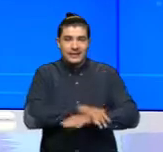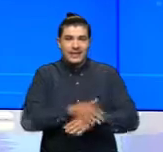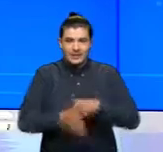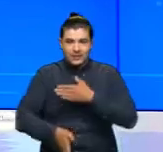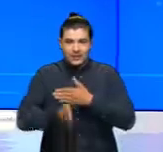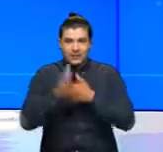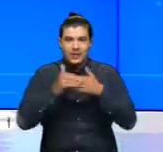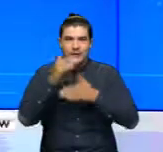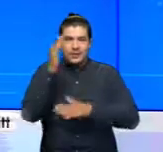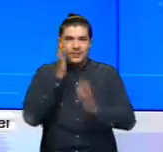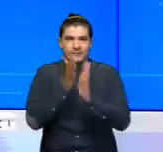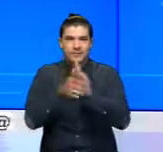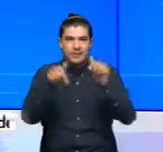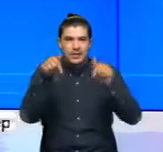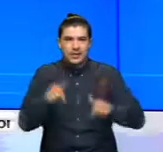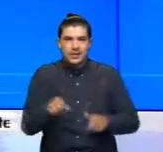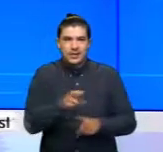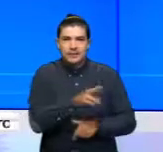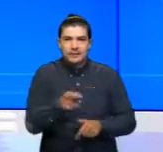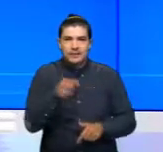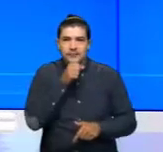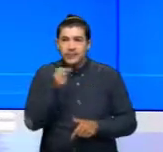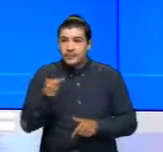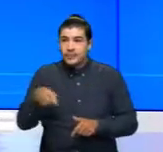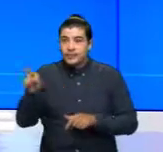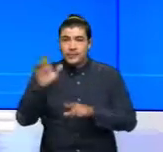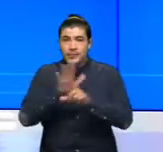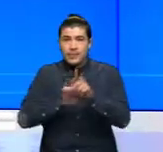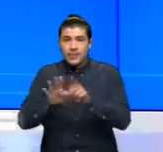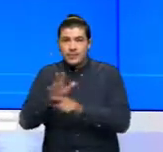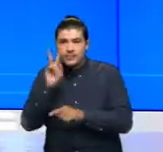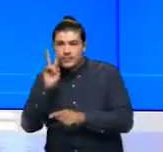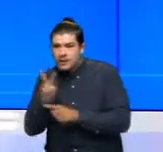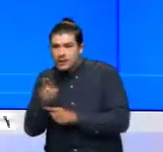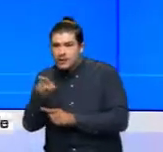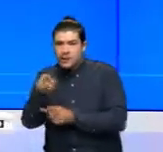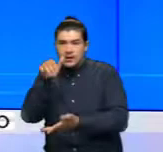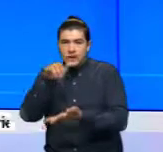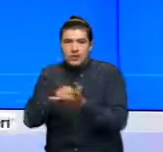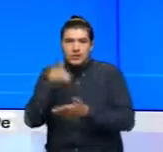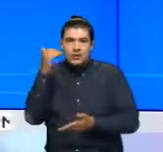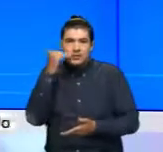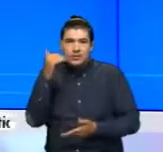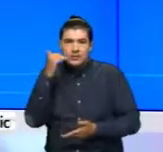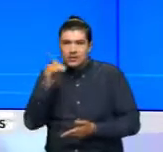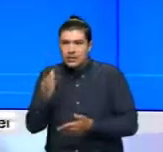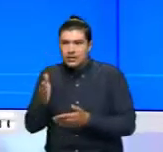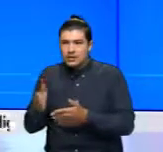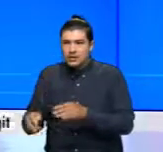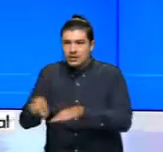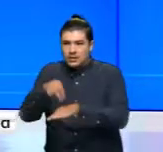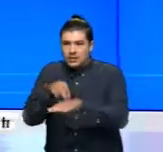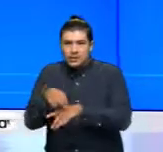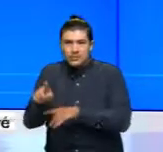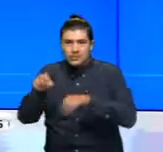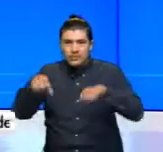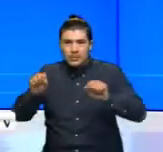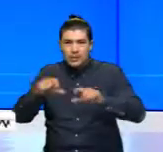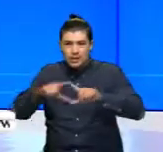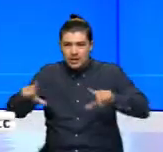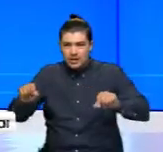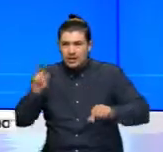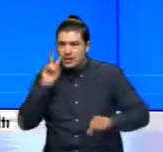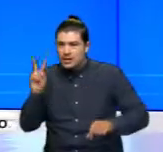continuamos con más información en oriente noticias el vídeo en el que aparece y se observa a una persona recogiendo a un pasajero en una moto con placas